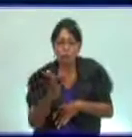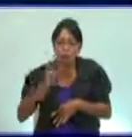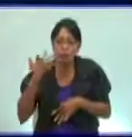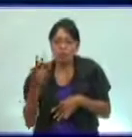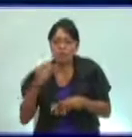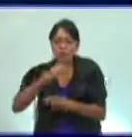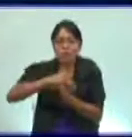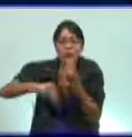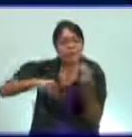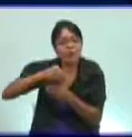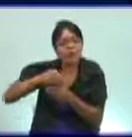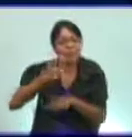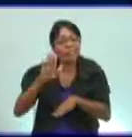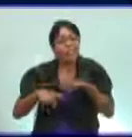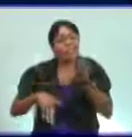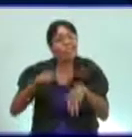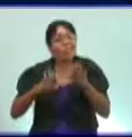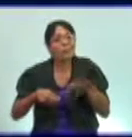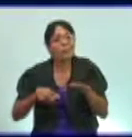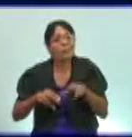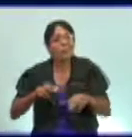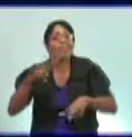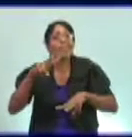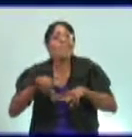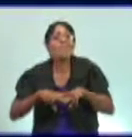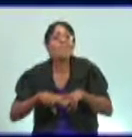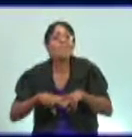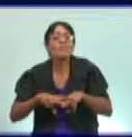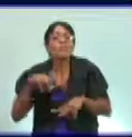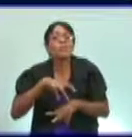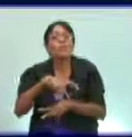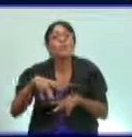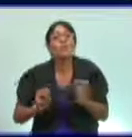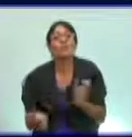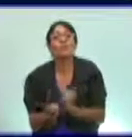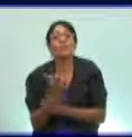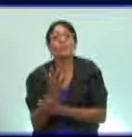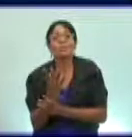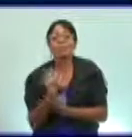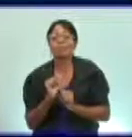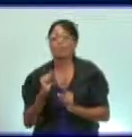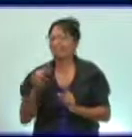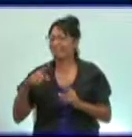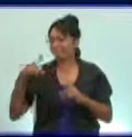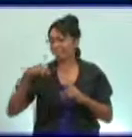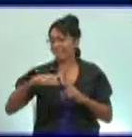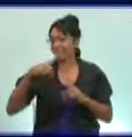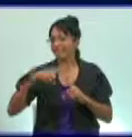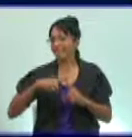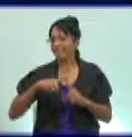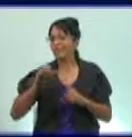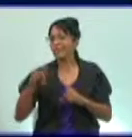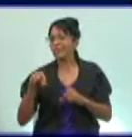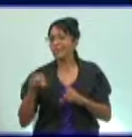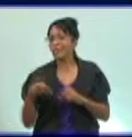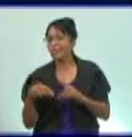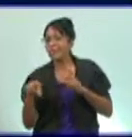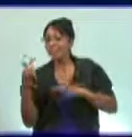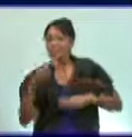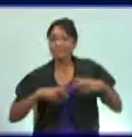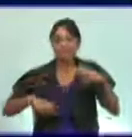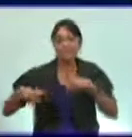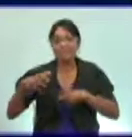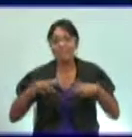forman? Esto es una pregunta interesante que no la vamos a responder hoy. Esta yo la voy a dejar de tarea para ustedes, para que ustedes investiguen sobre esta